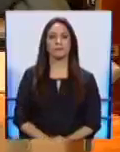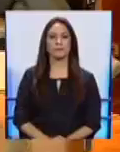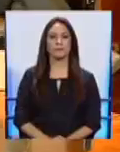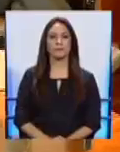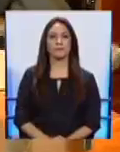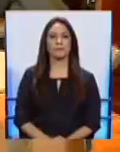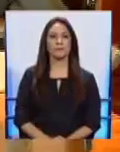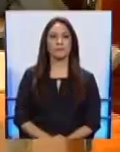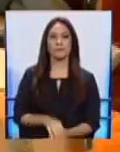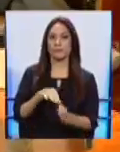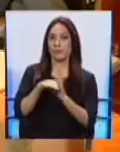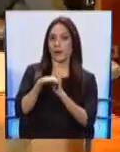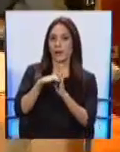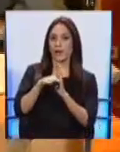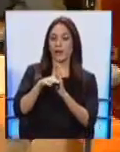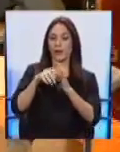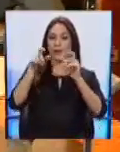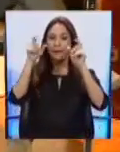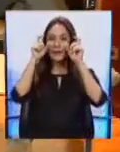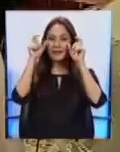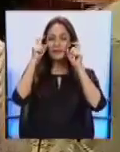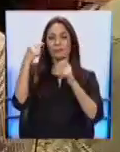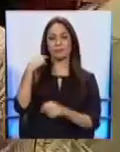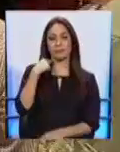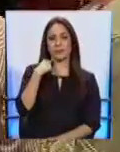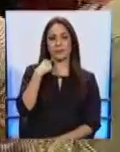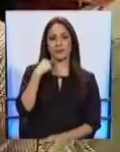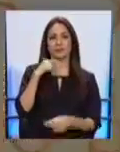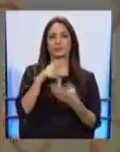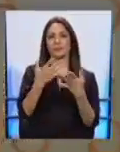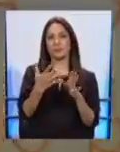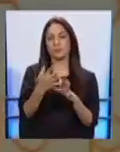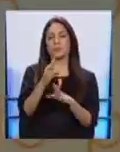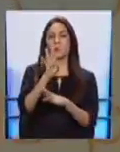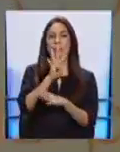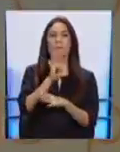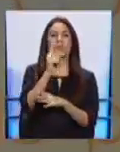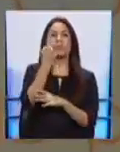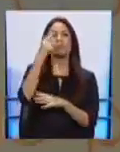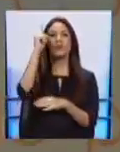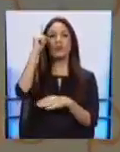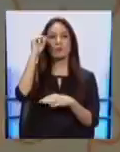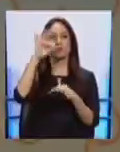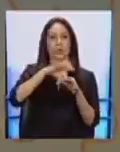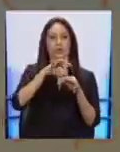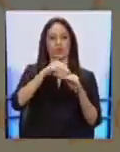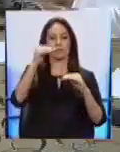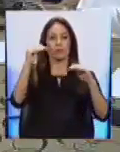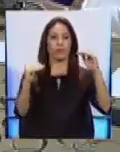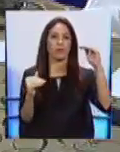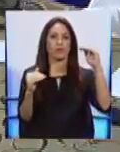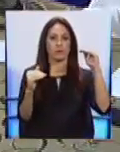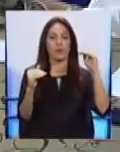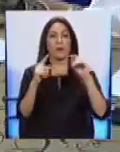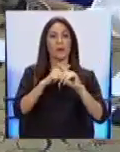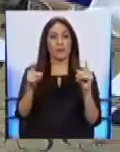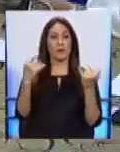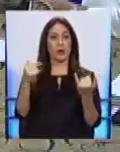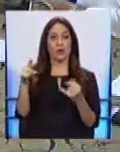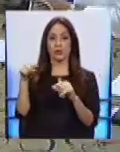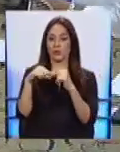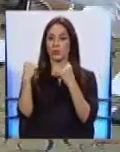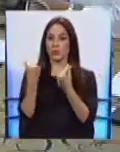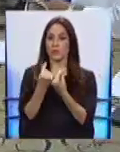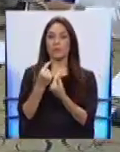El banquero Guillermo Lasso perdió la primera vuelta electoral con una diferencia de más de 1 millón de votos contra Lenín Moreno. Sus contendores, como la